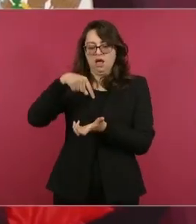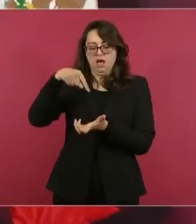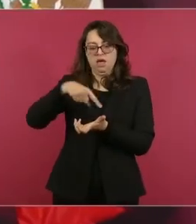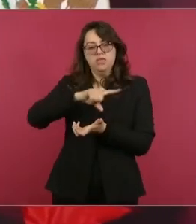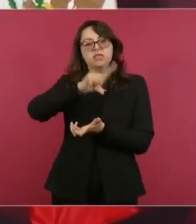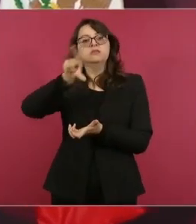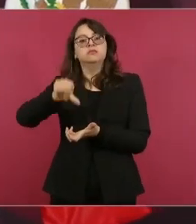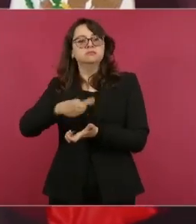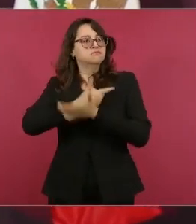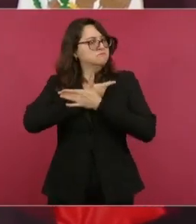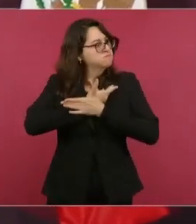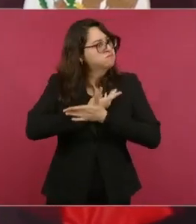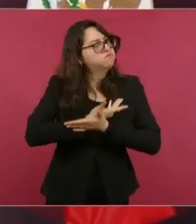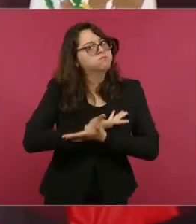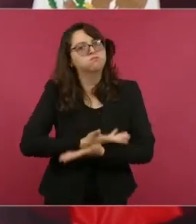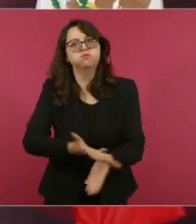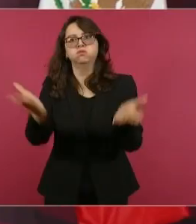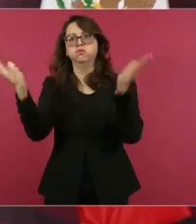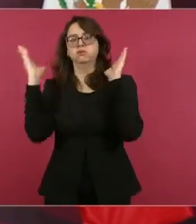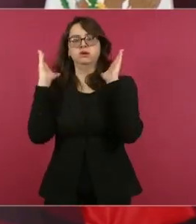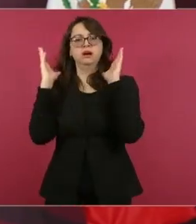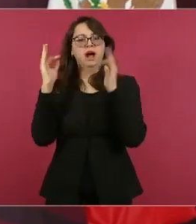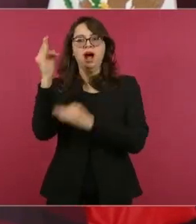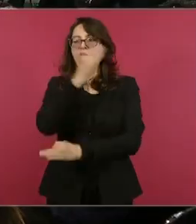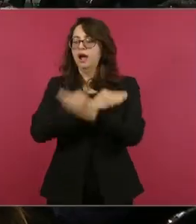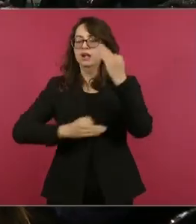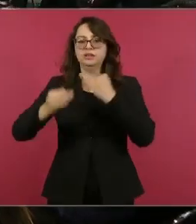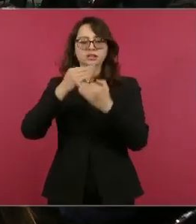Lo que nunca había sucedido, nunca.